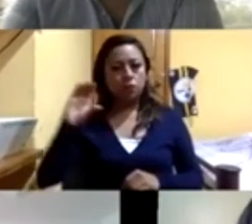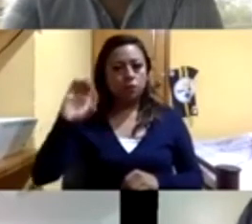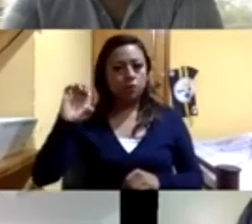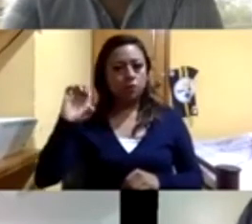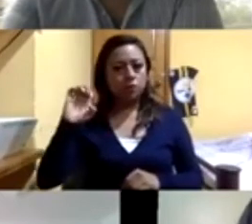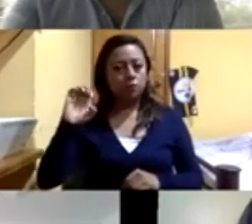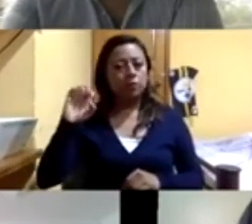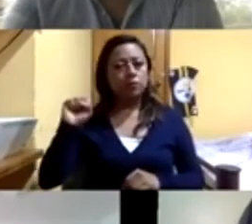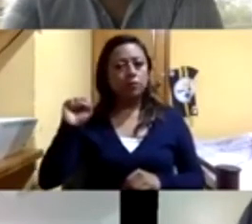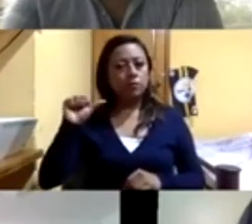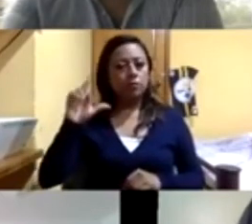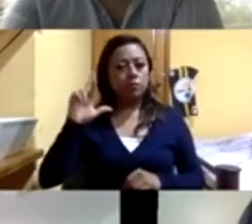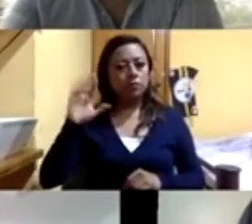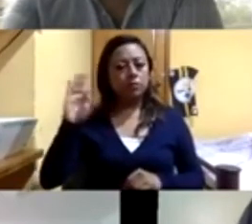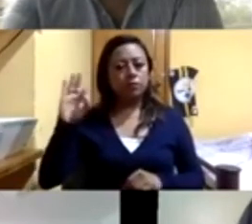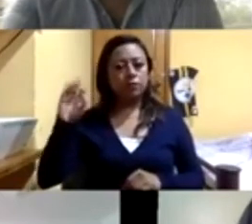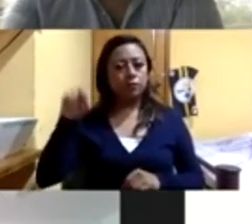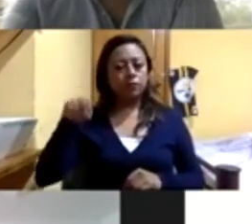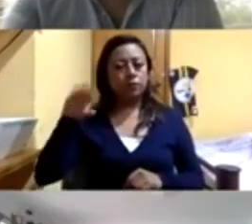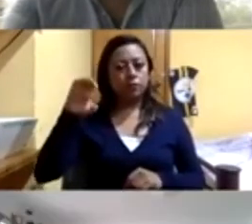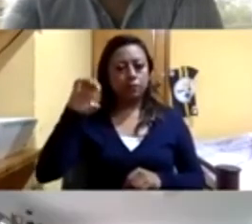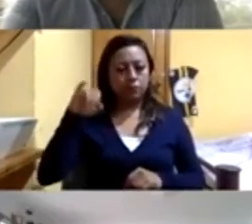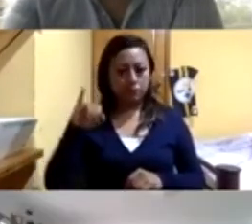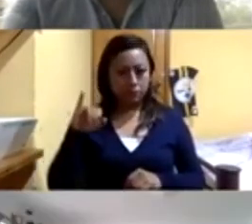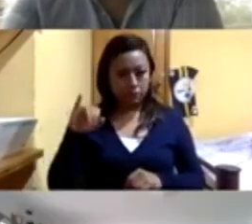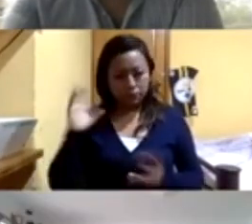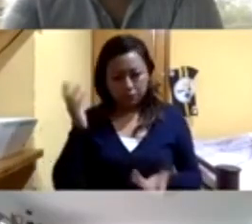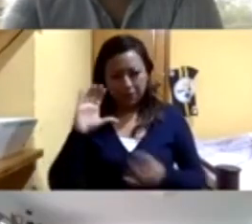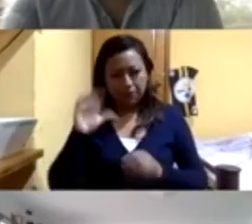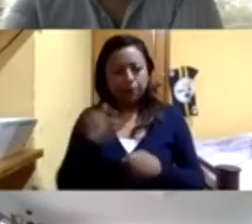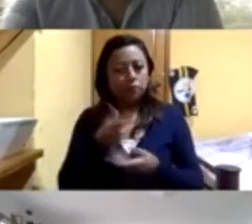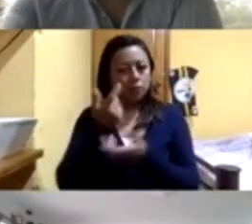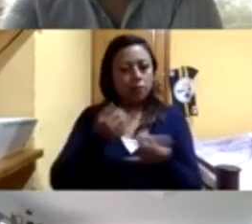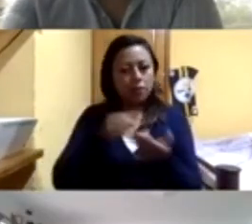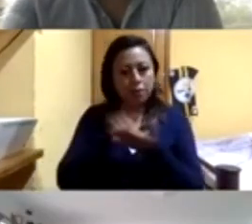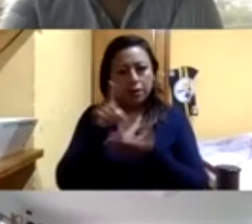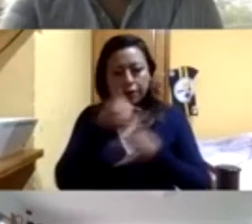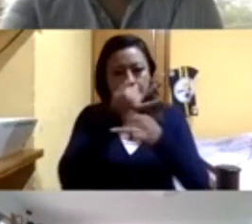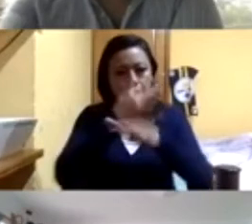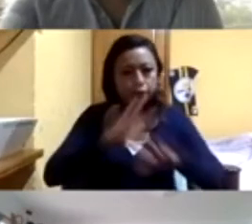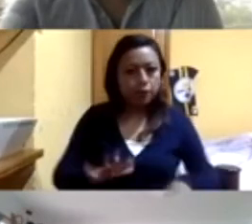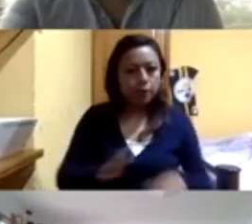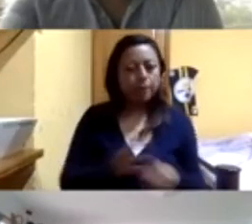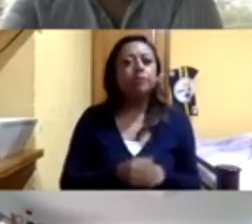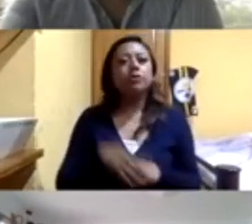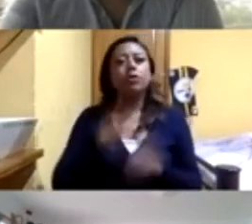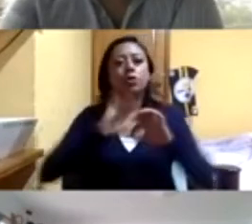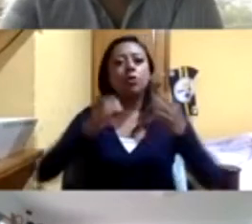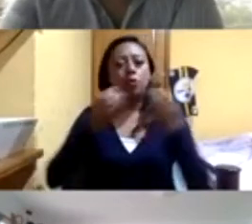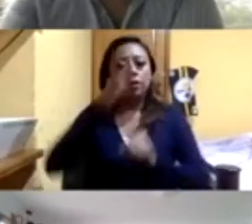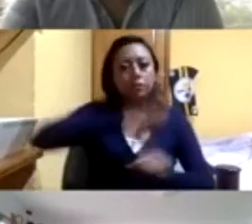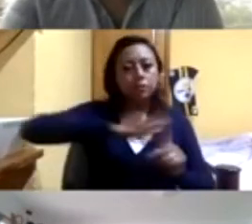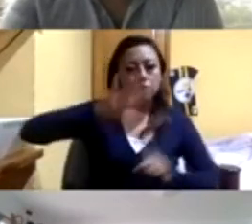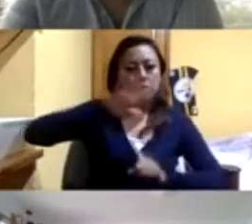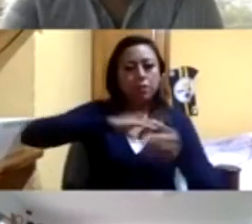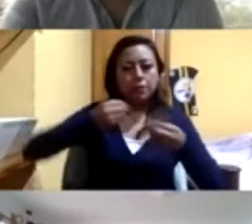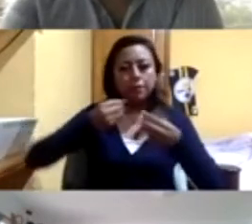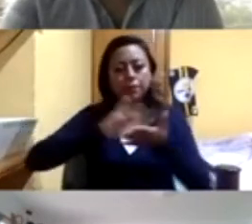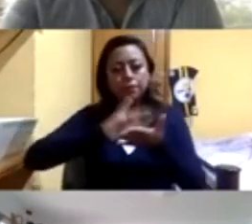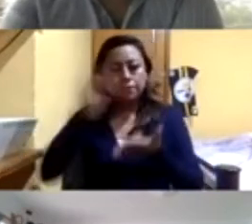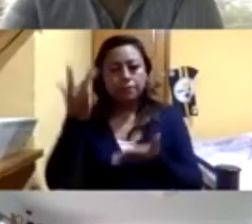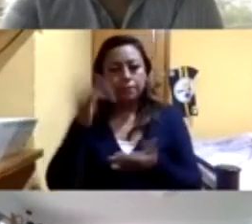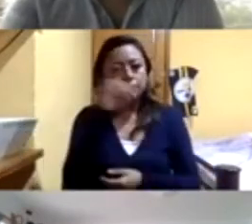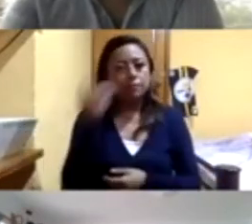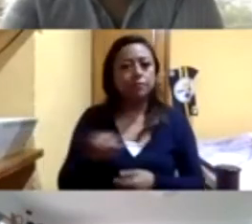detalles sobre el derecho de acceso a la información y sus avances logrados en el Congreso local. Muchas gracias, Julio. Te cedo el uso